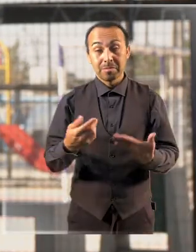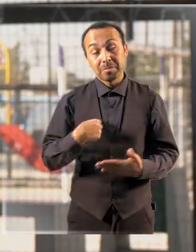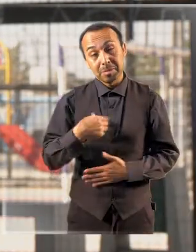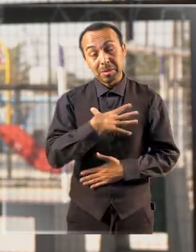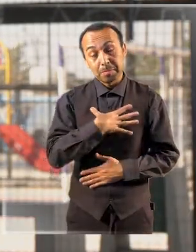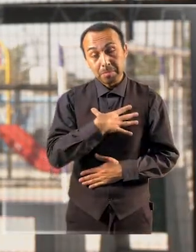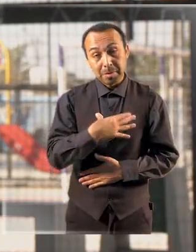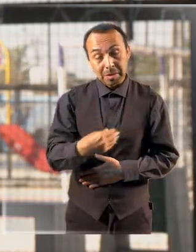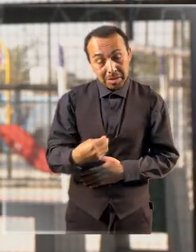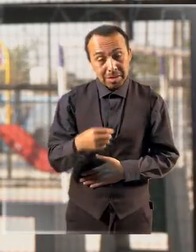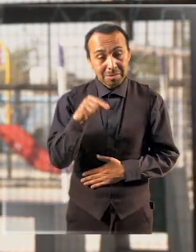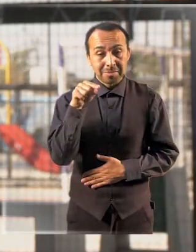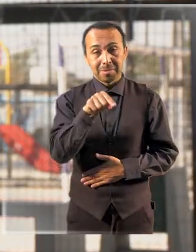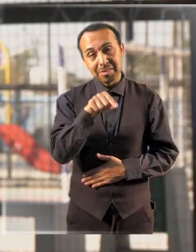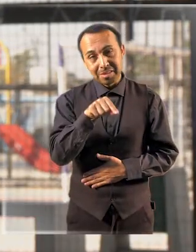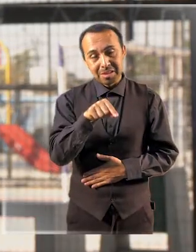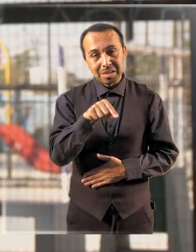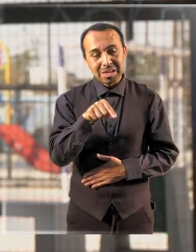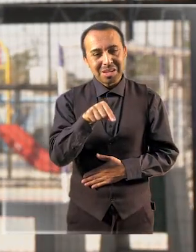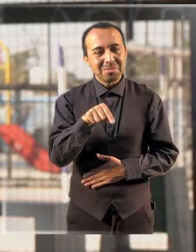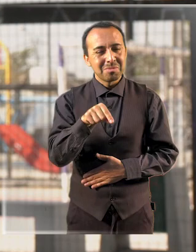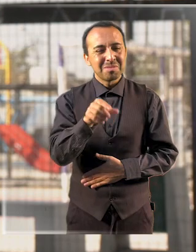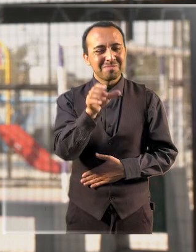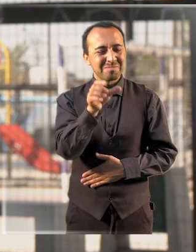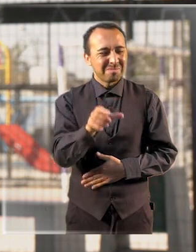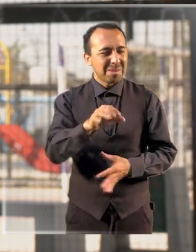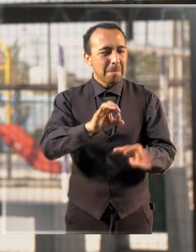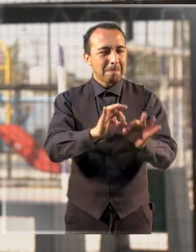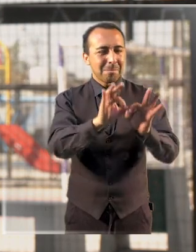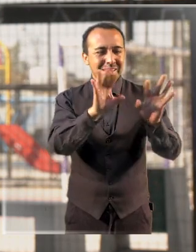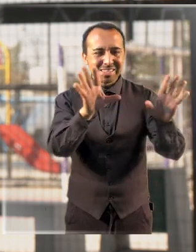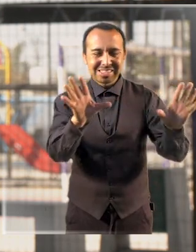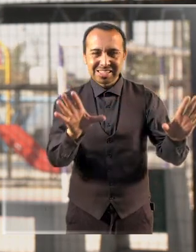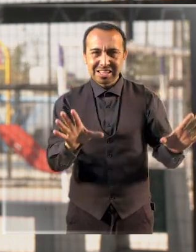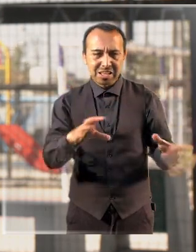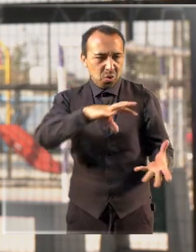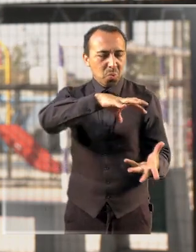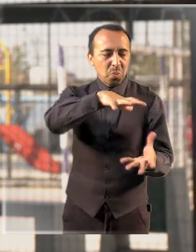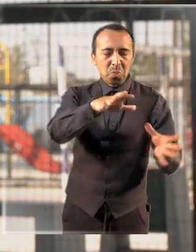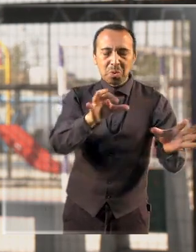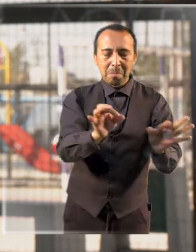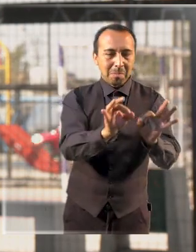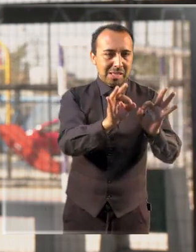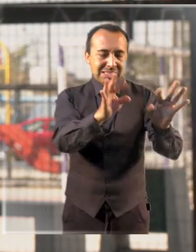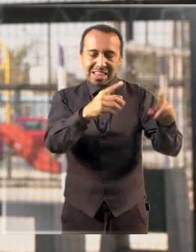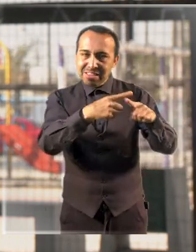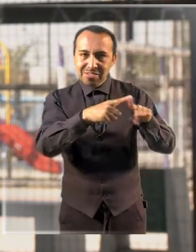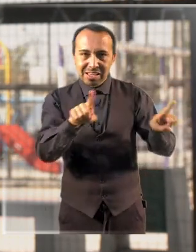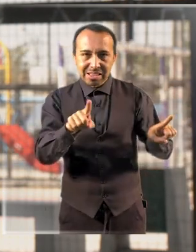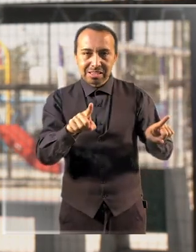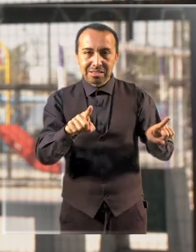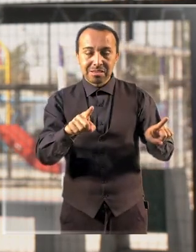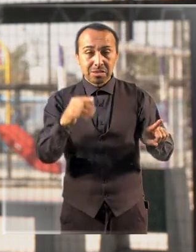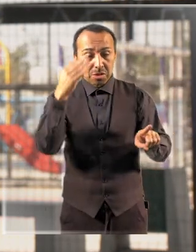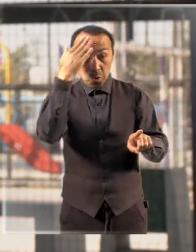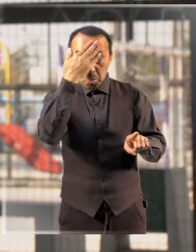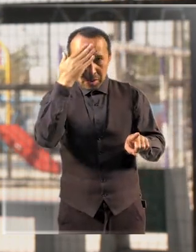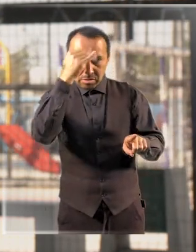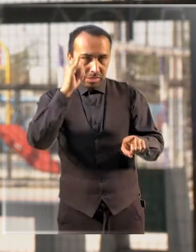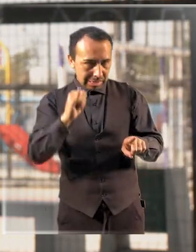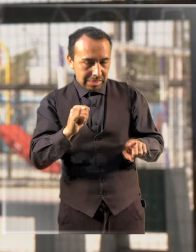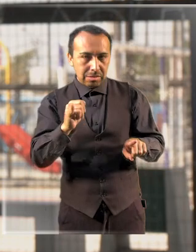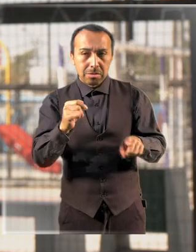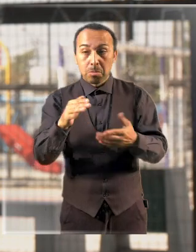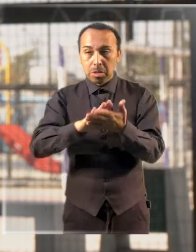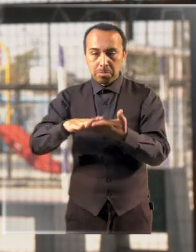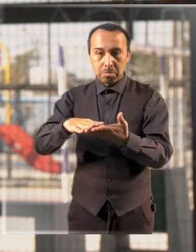El Emanuel es como un mundo aparte, un mundo de cuidado, de preocupación. Yo sé que mi